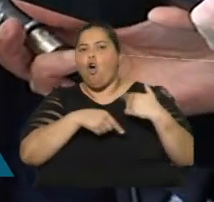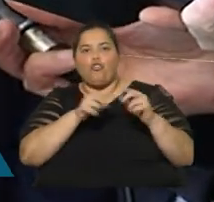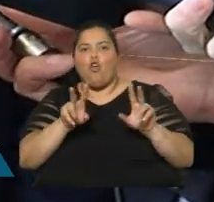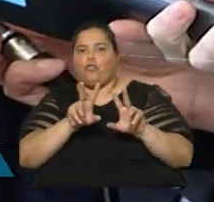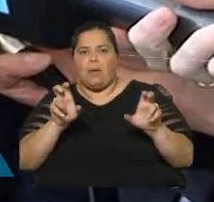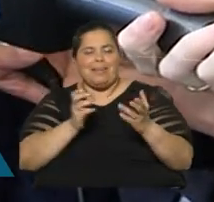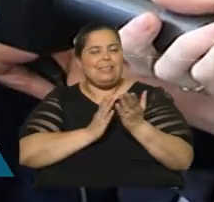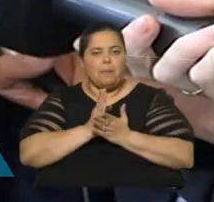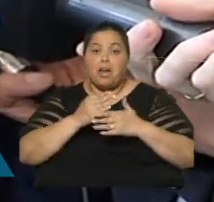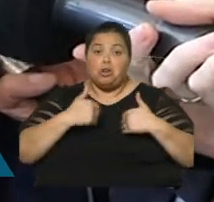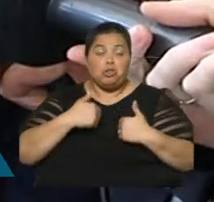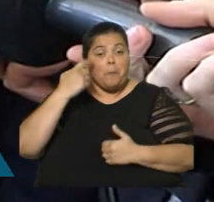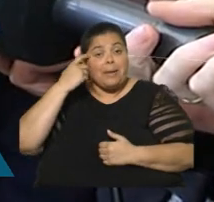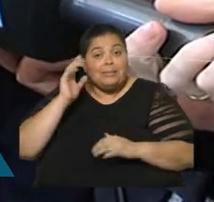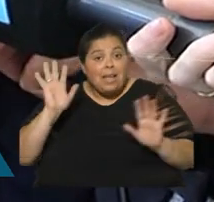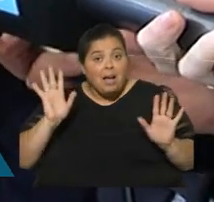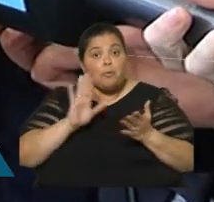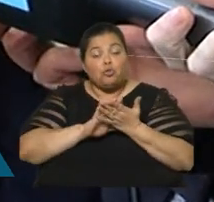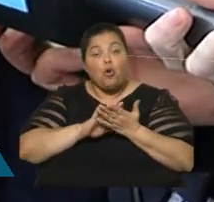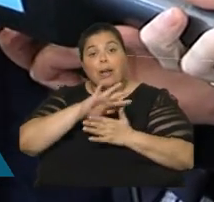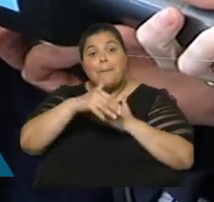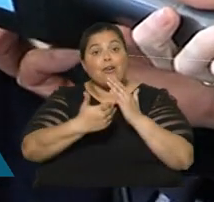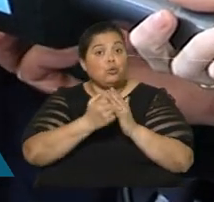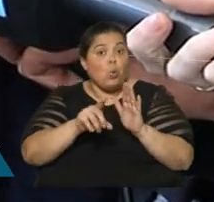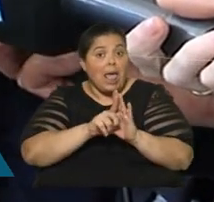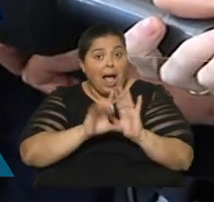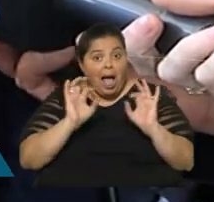nosotros entendemos que de acuerdo a la legalidad del Mercosur,